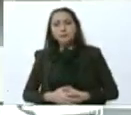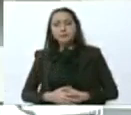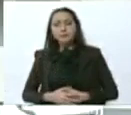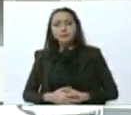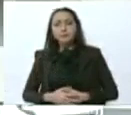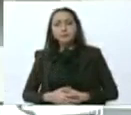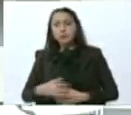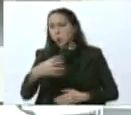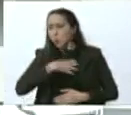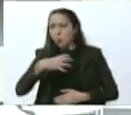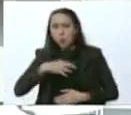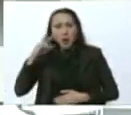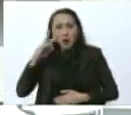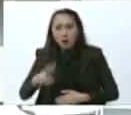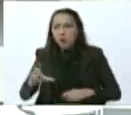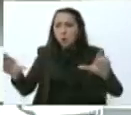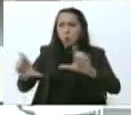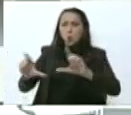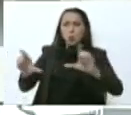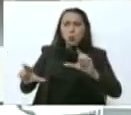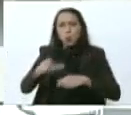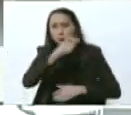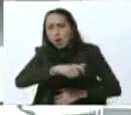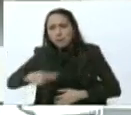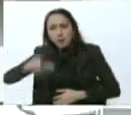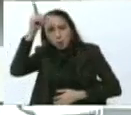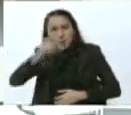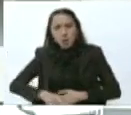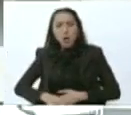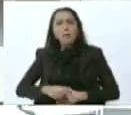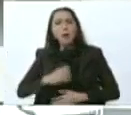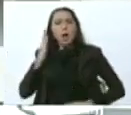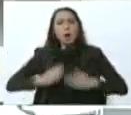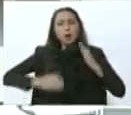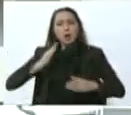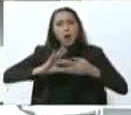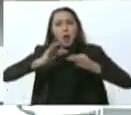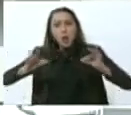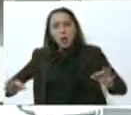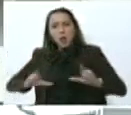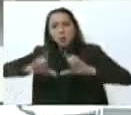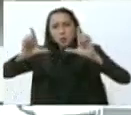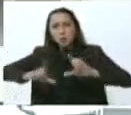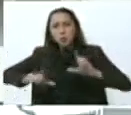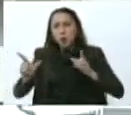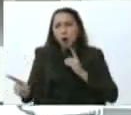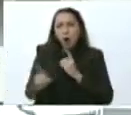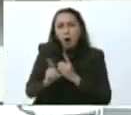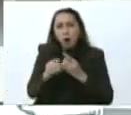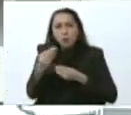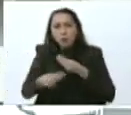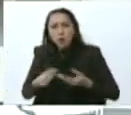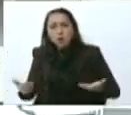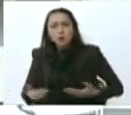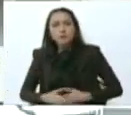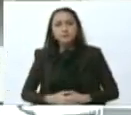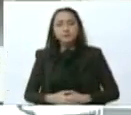a la transmisión en vivo y directo de los Paralímpicos y de las competencias de nuestros